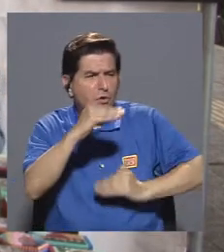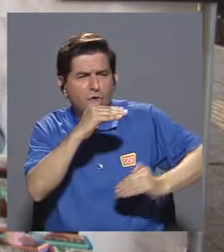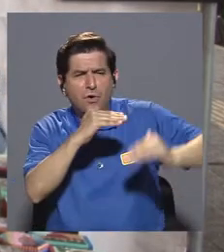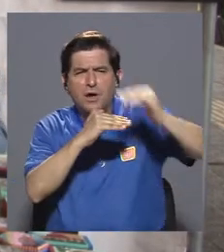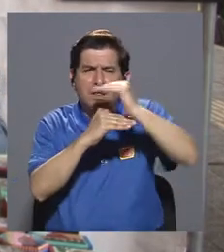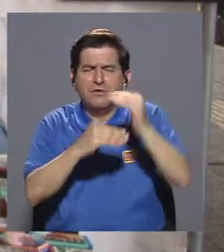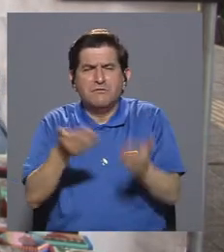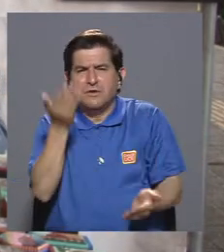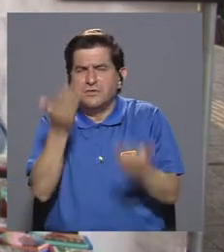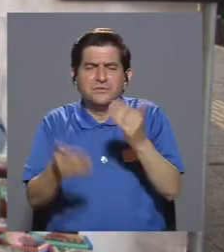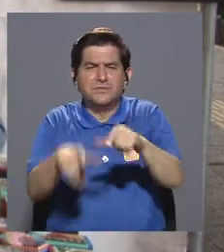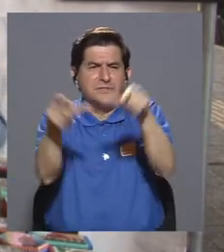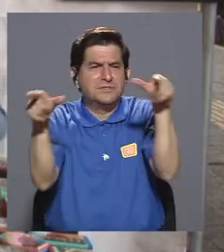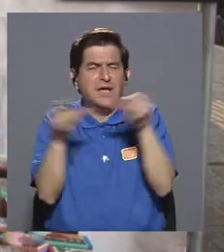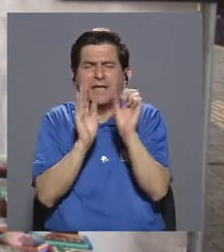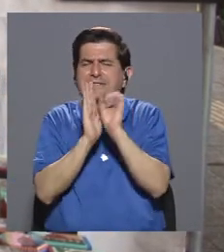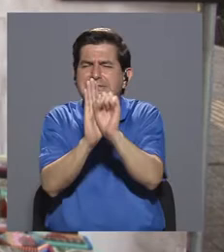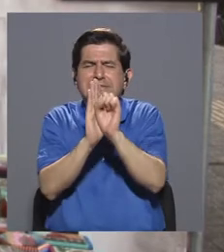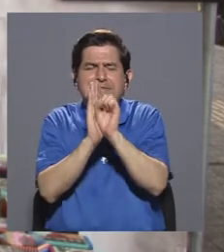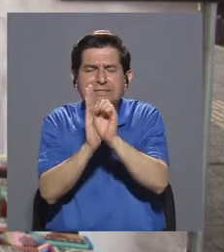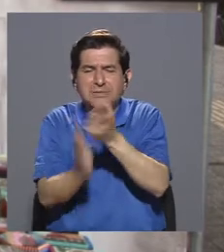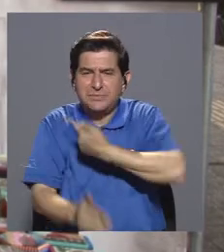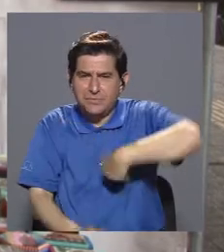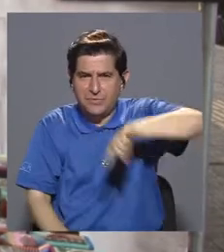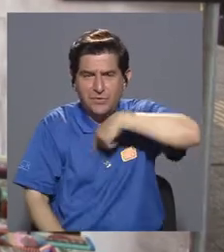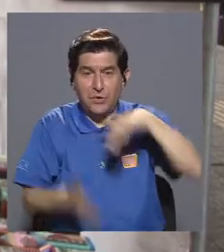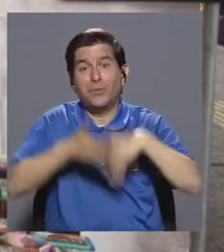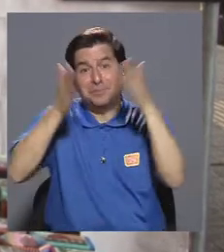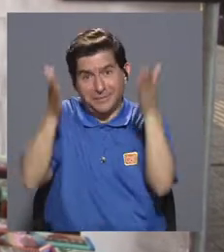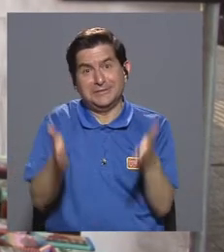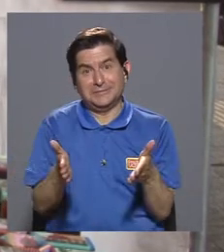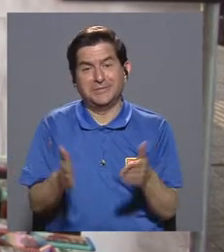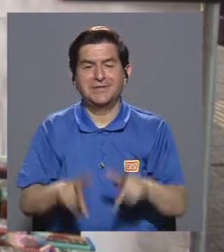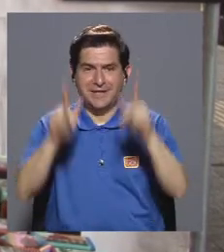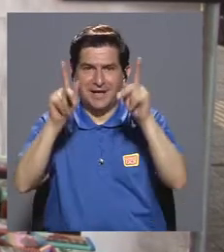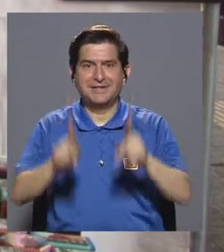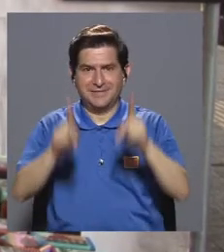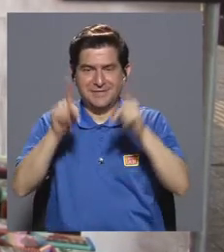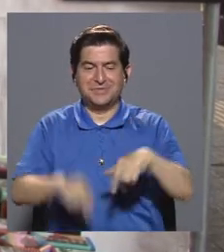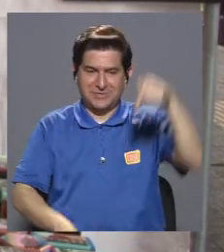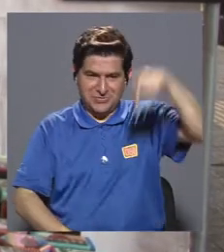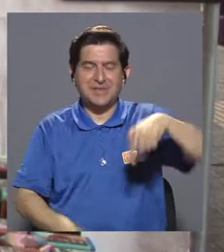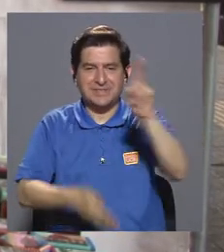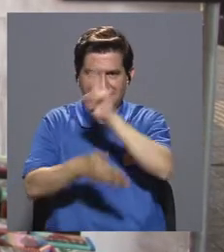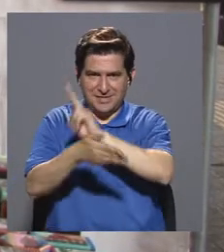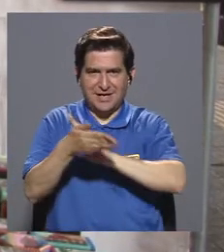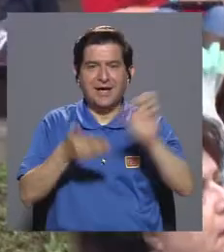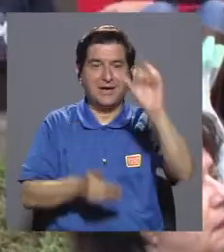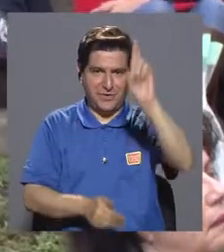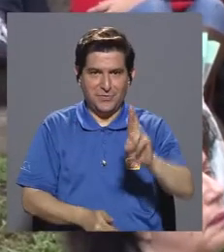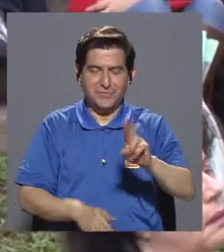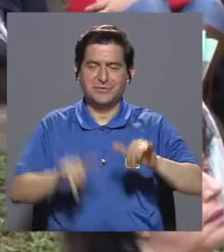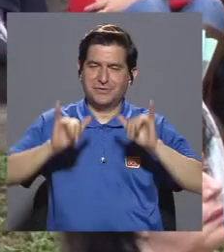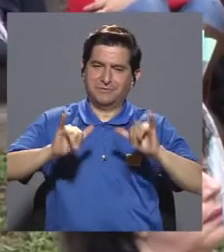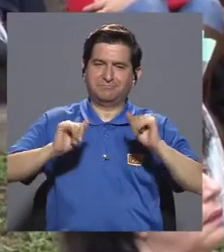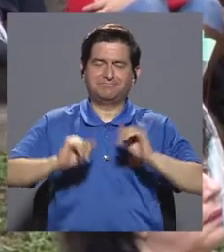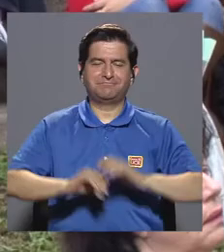son edificios muy, lugares muy emblemáticos para nosotros, los estudiantes, la gente que estuvo aquí en la UCR